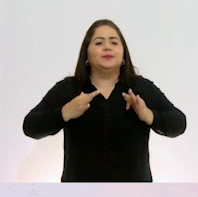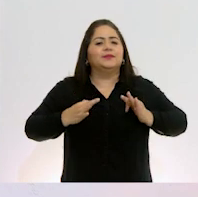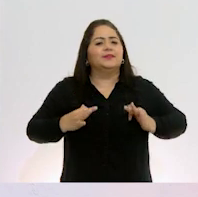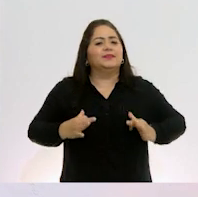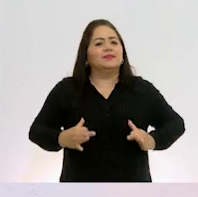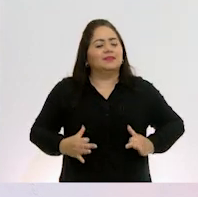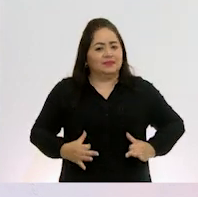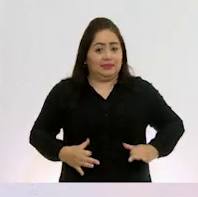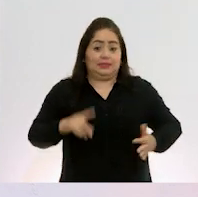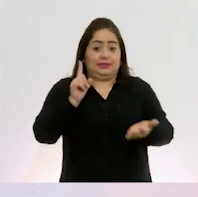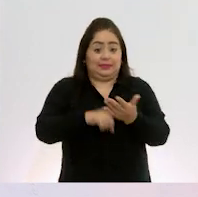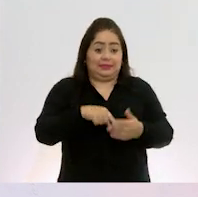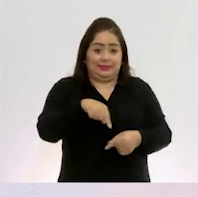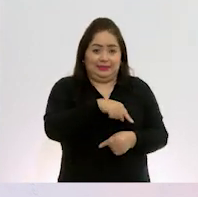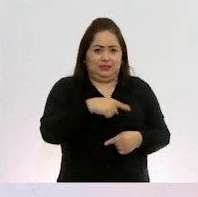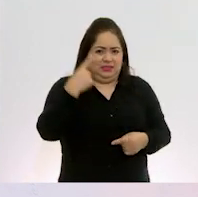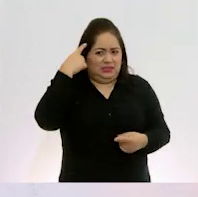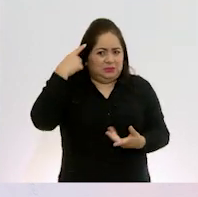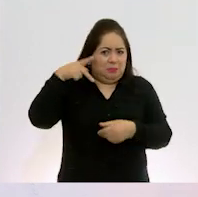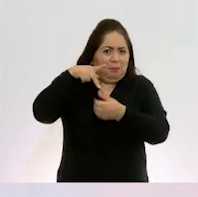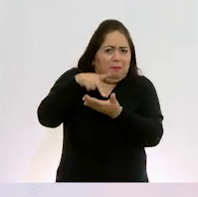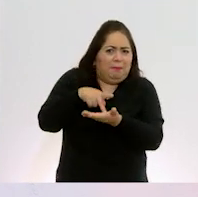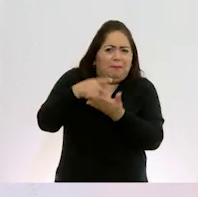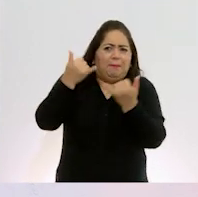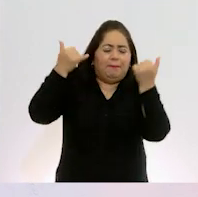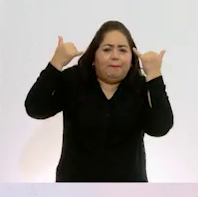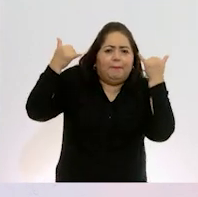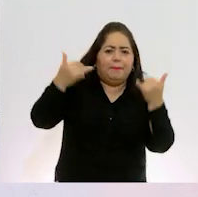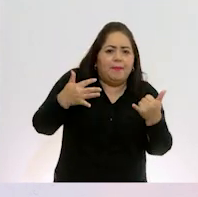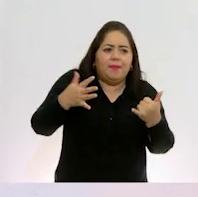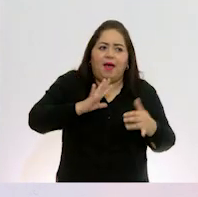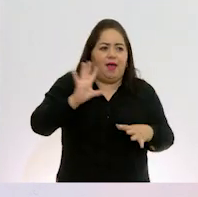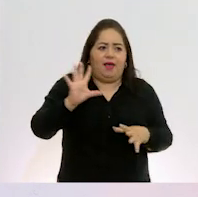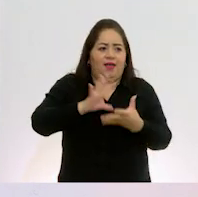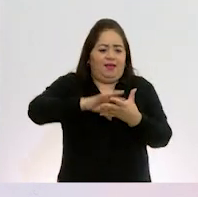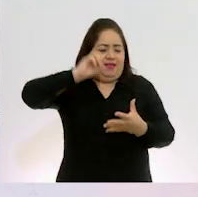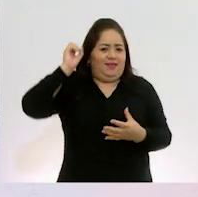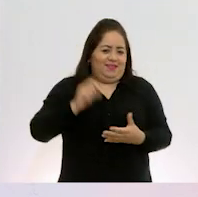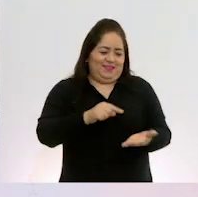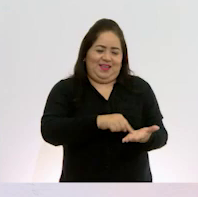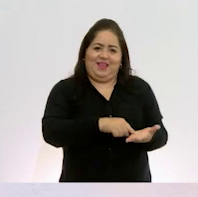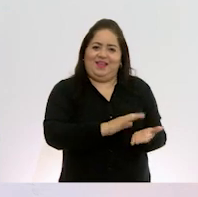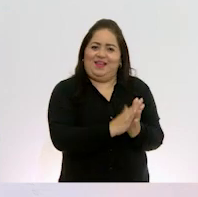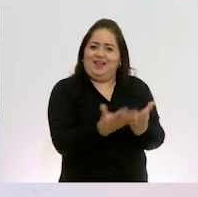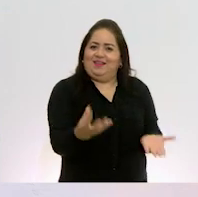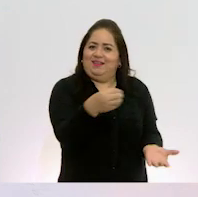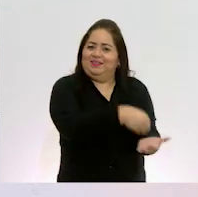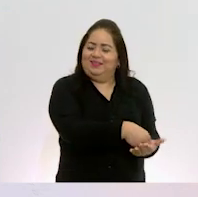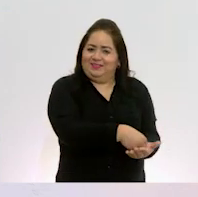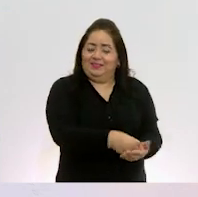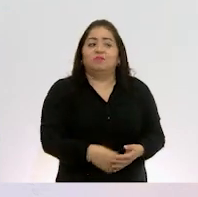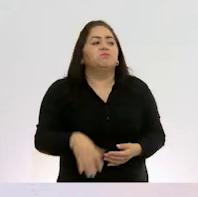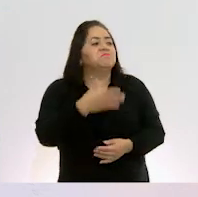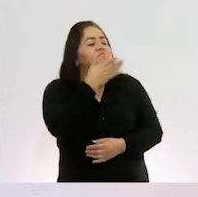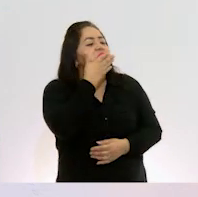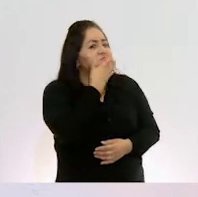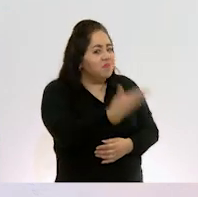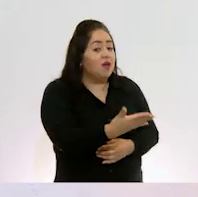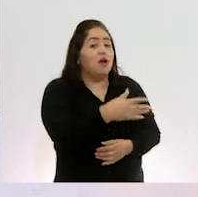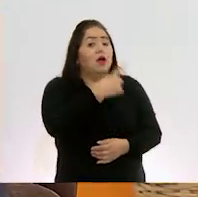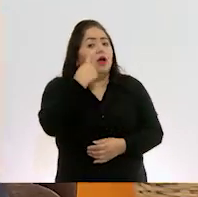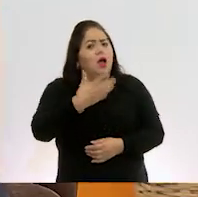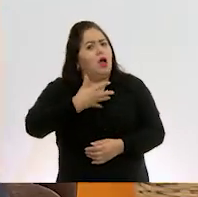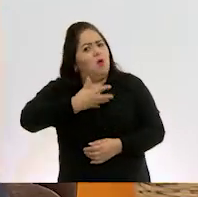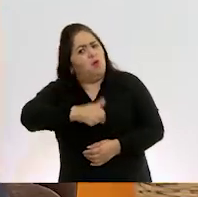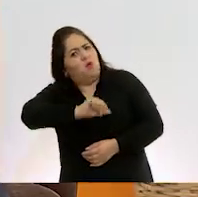sentí alivio. Sentí que parte de ese pesar que yo estaba cargando se quedó aquí. Ay, y yo me siento excelente. Mejor. Excelente. Fíjate que también tenemos